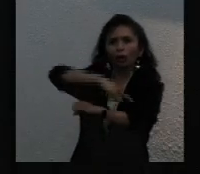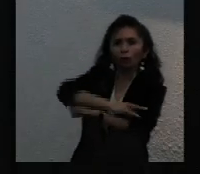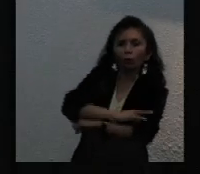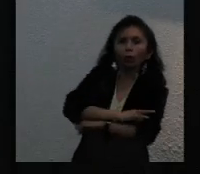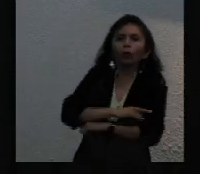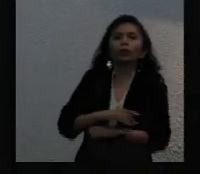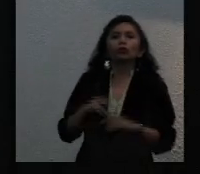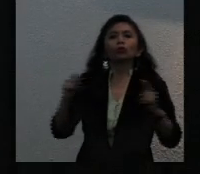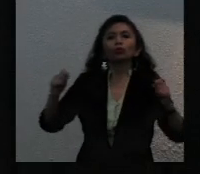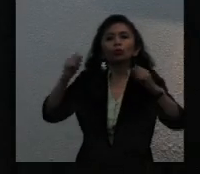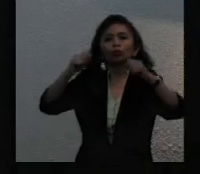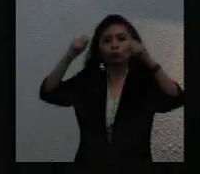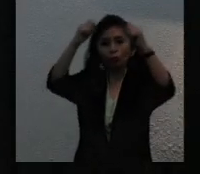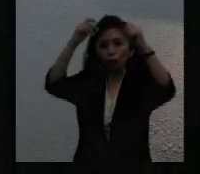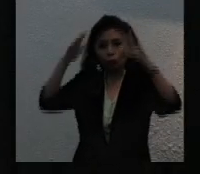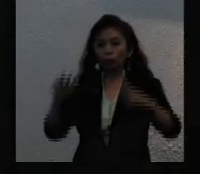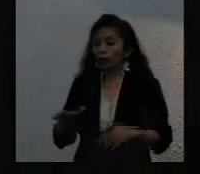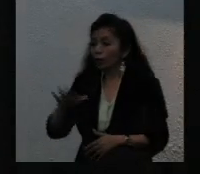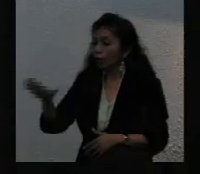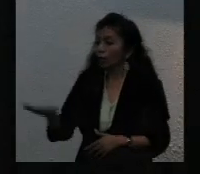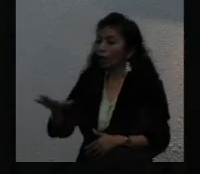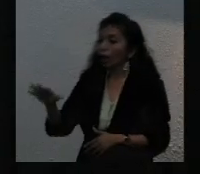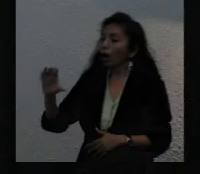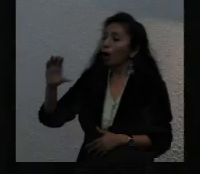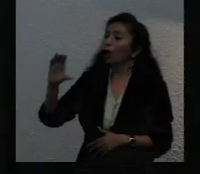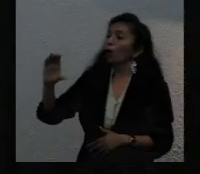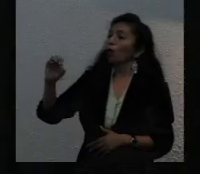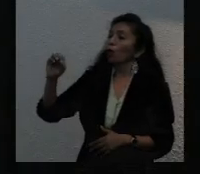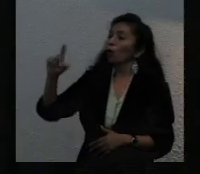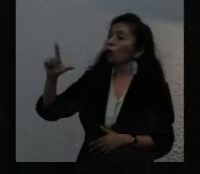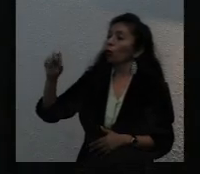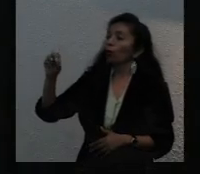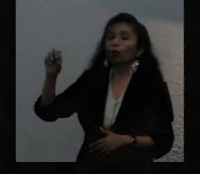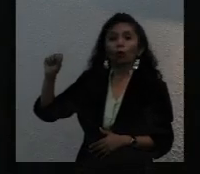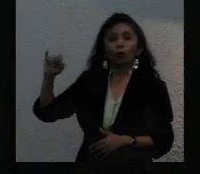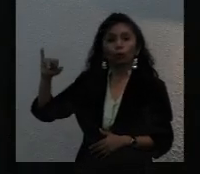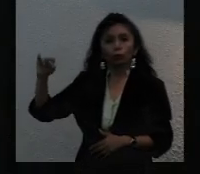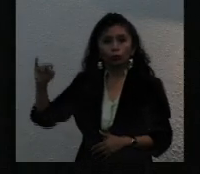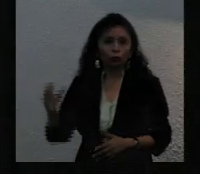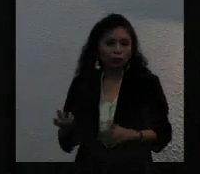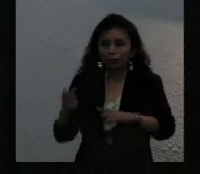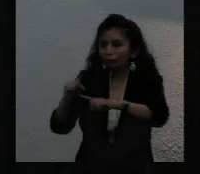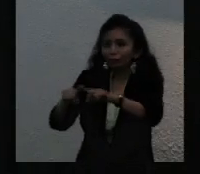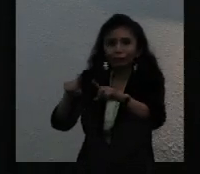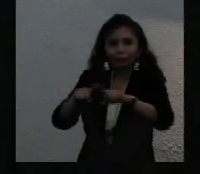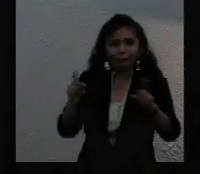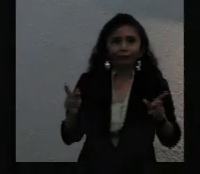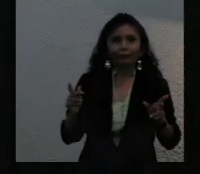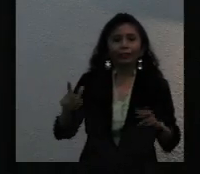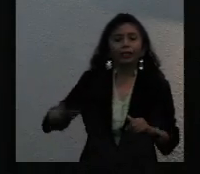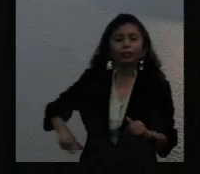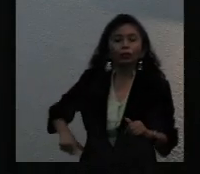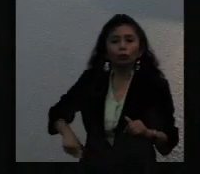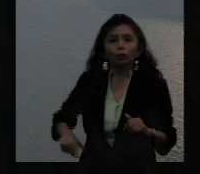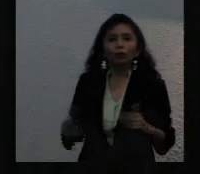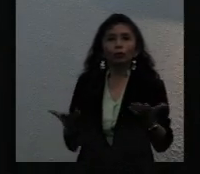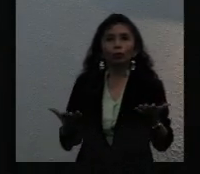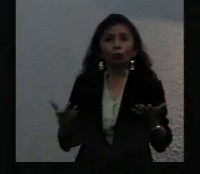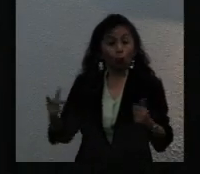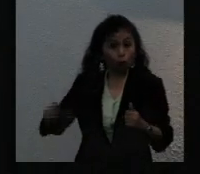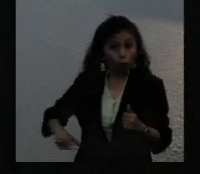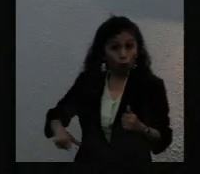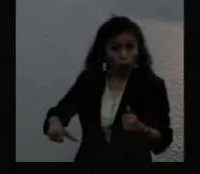la titulación de la colonia Colosio en Solidaridad o la apertura de Ixcabal. Un gobierno con una